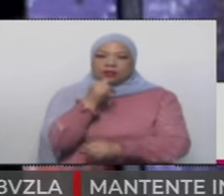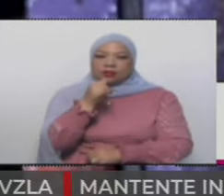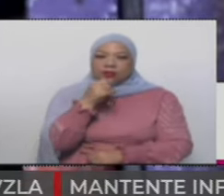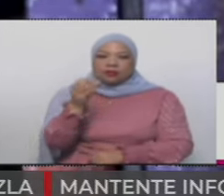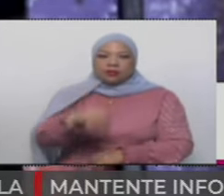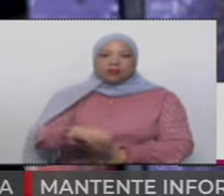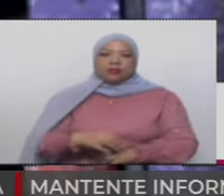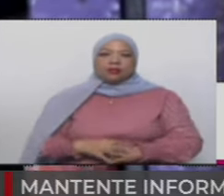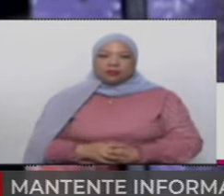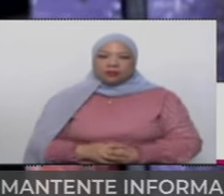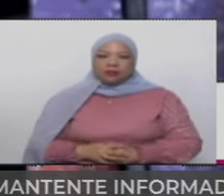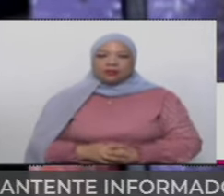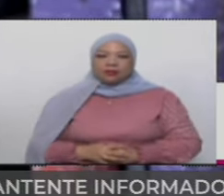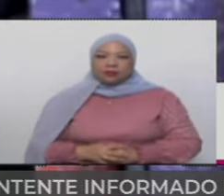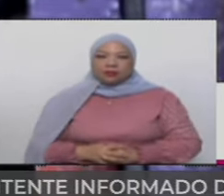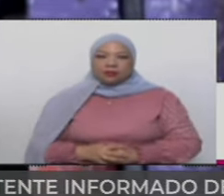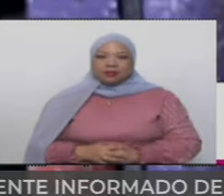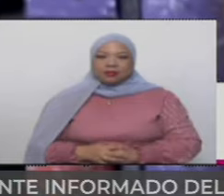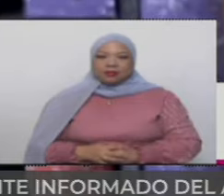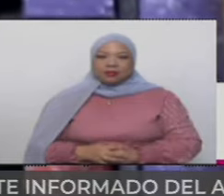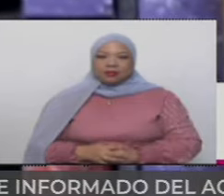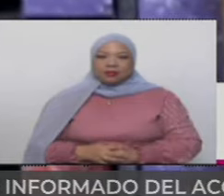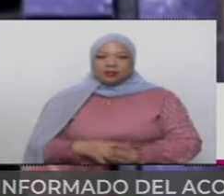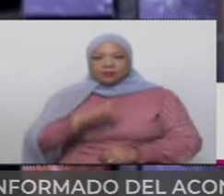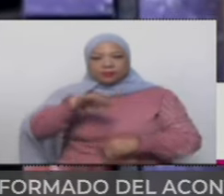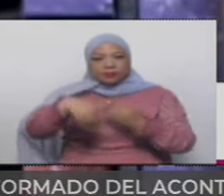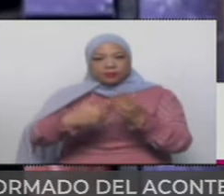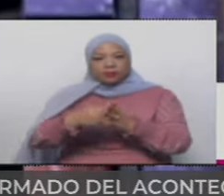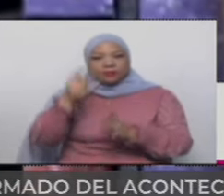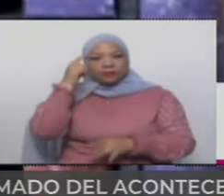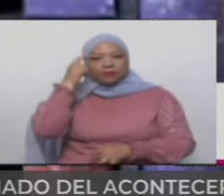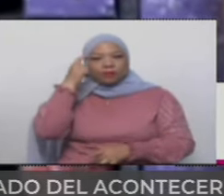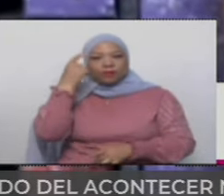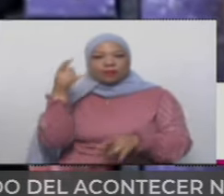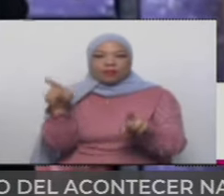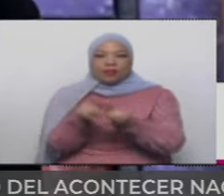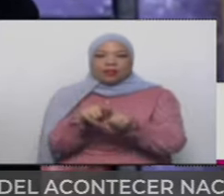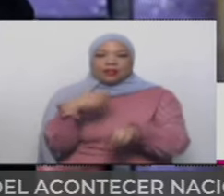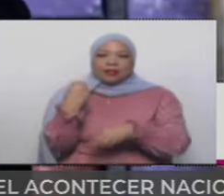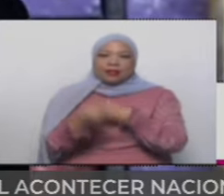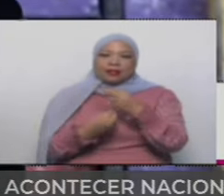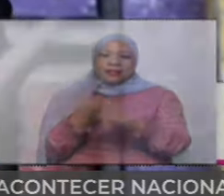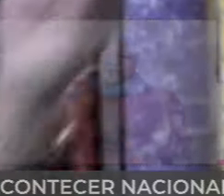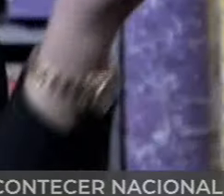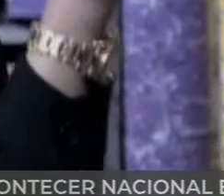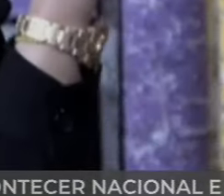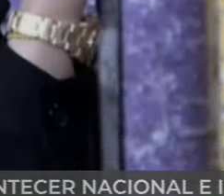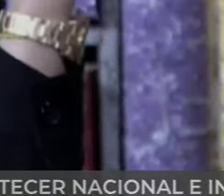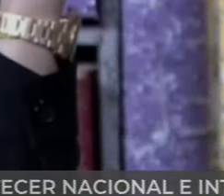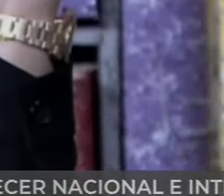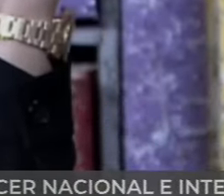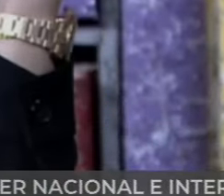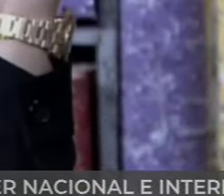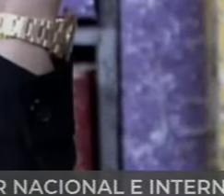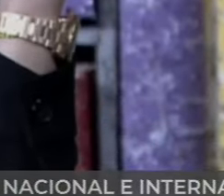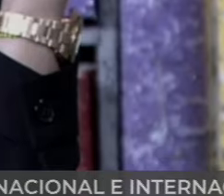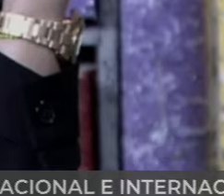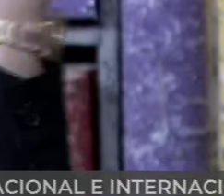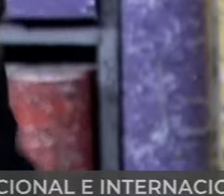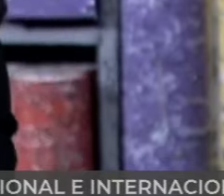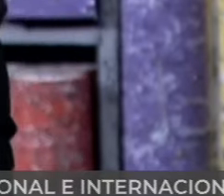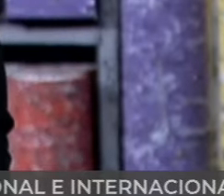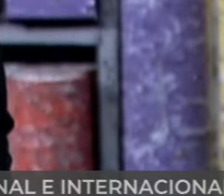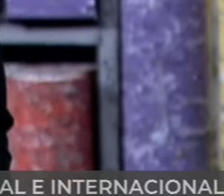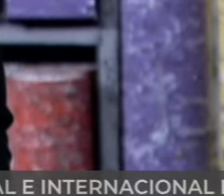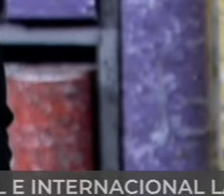verdad que yo me siento muy contento. Mañana arranca la Navidad. Eso no tiene... Ya en mi casa tengo el arbolito. Allá fui para que Omar Acevedo estaba